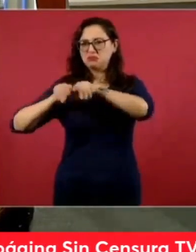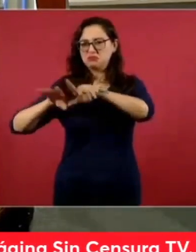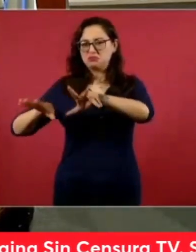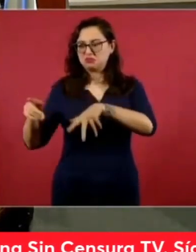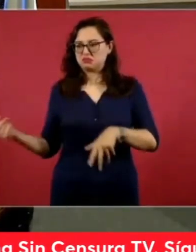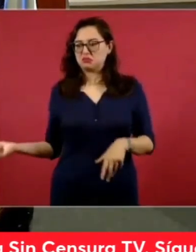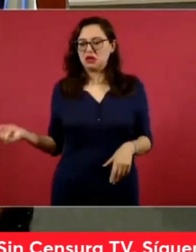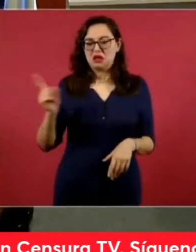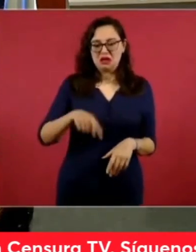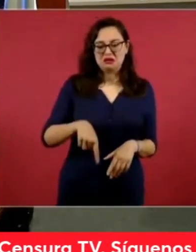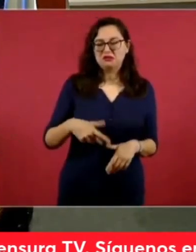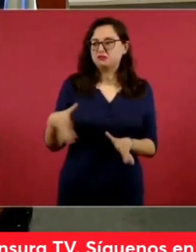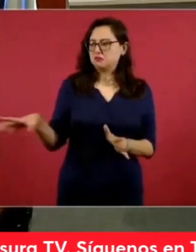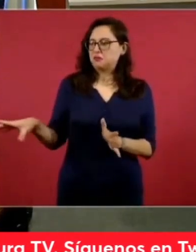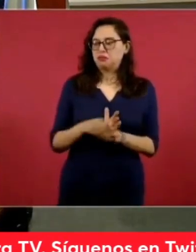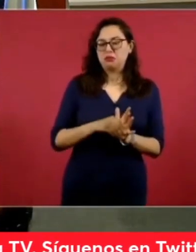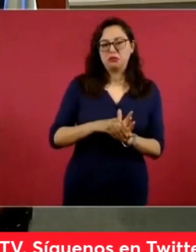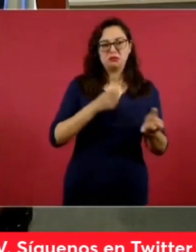ya